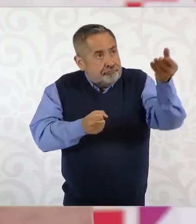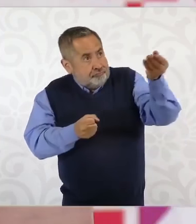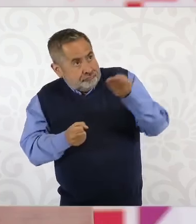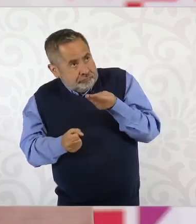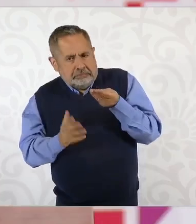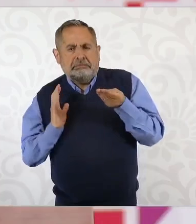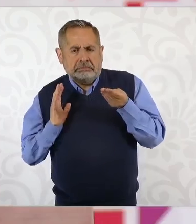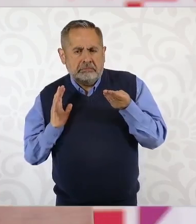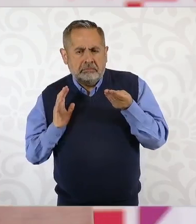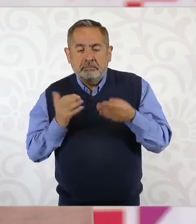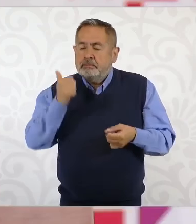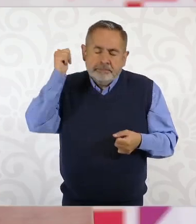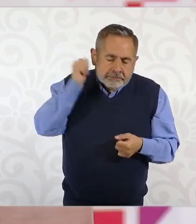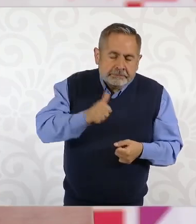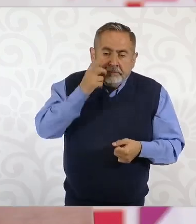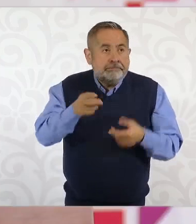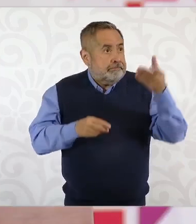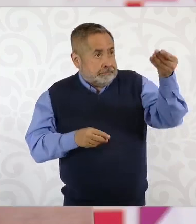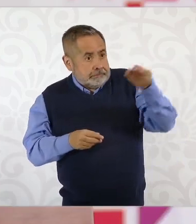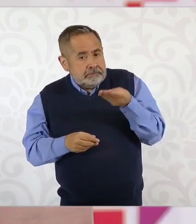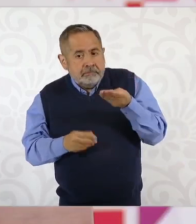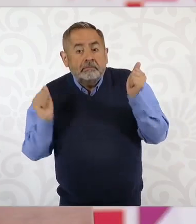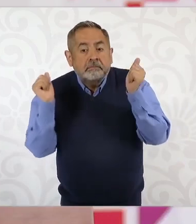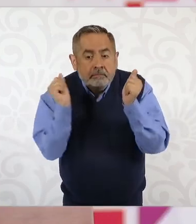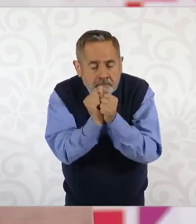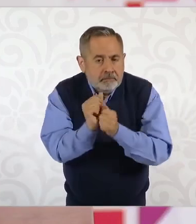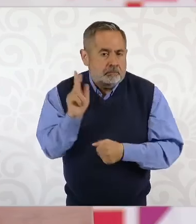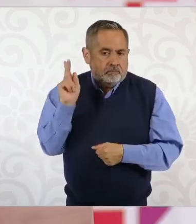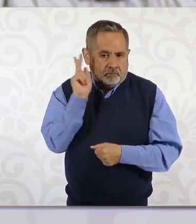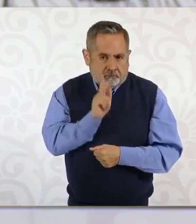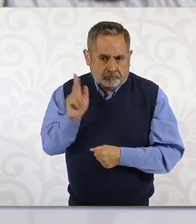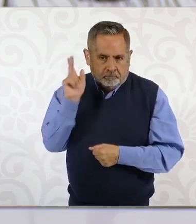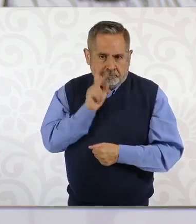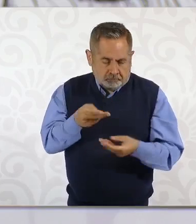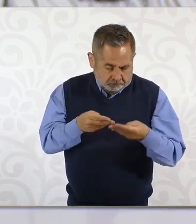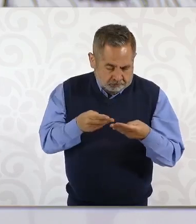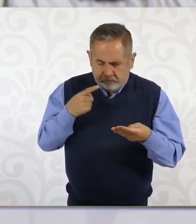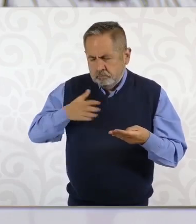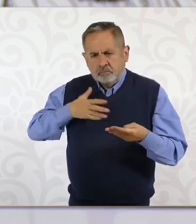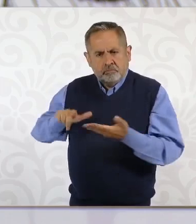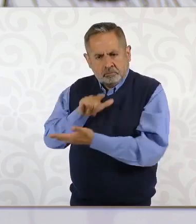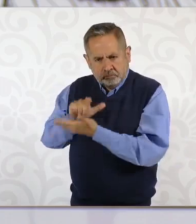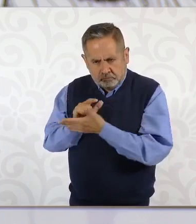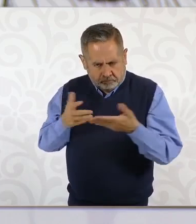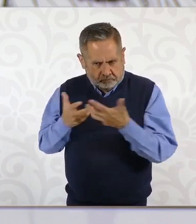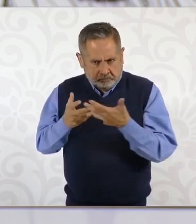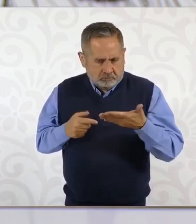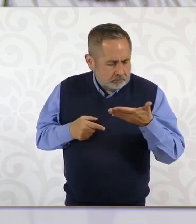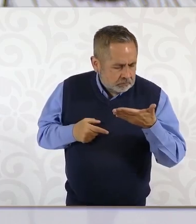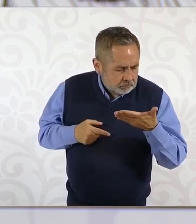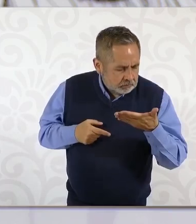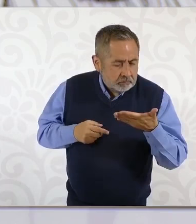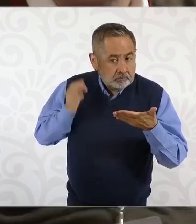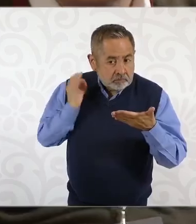como siempre lo hemos dicho, pruebas que sean acordes con el sistema penal acusatorio mexicano.